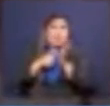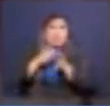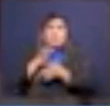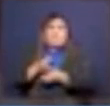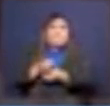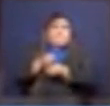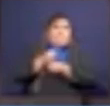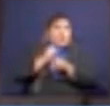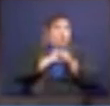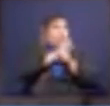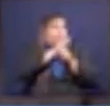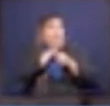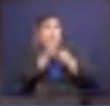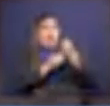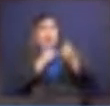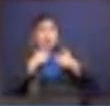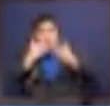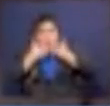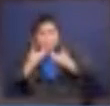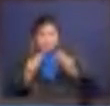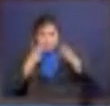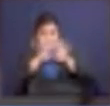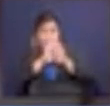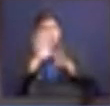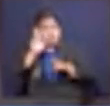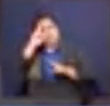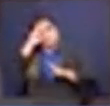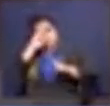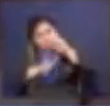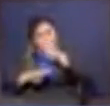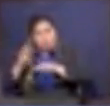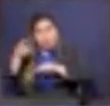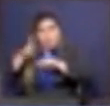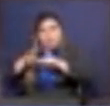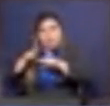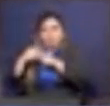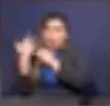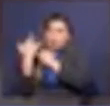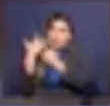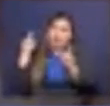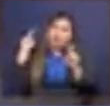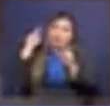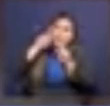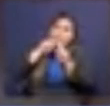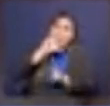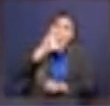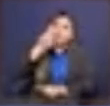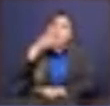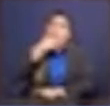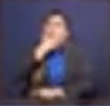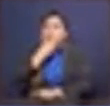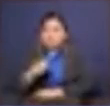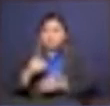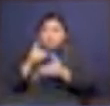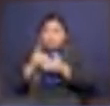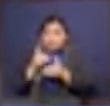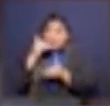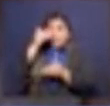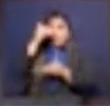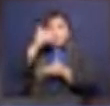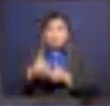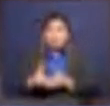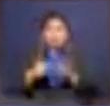de diciembre del 2020. Y la prórroga para la presentación de la declaración de